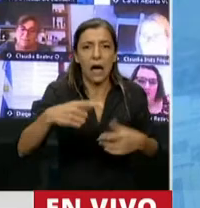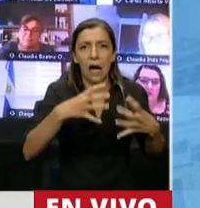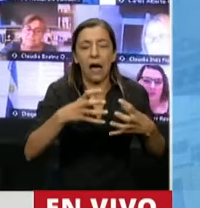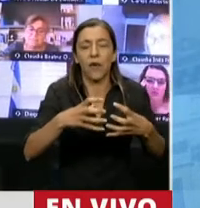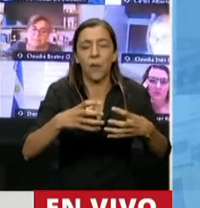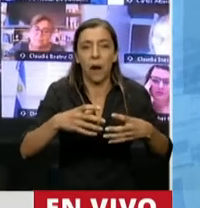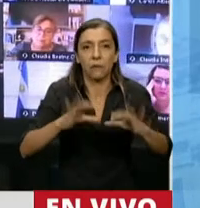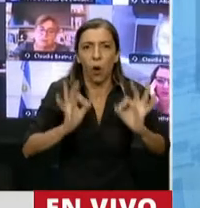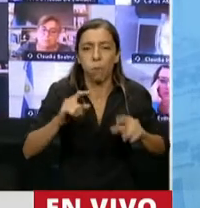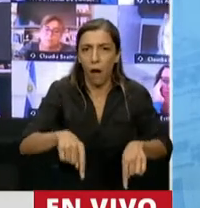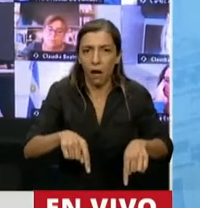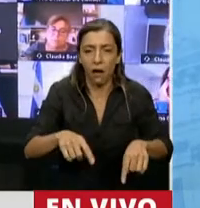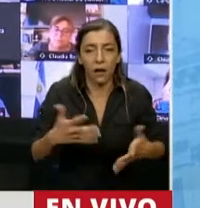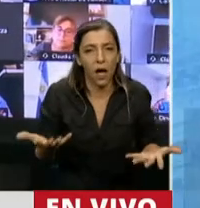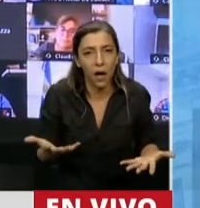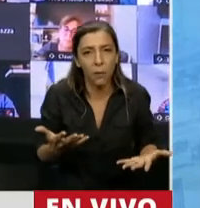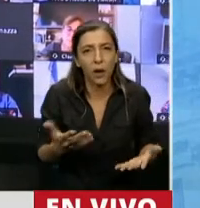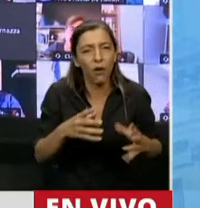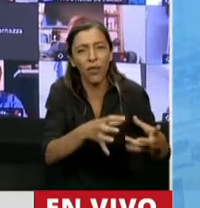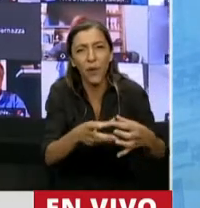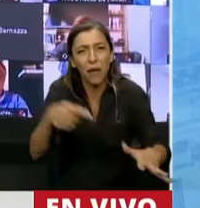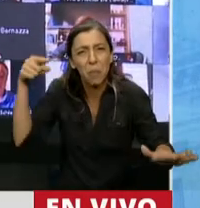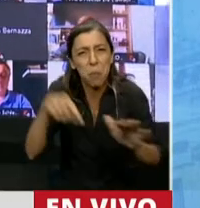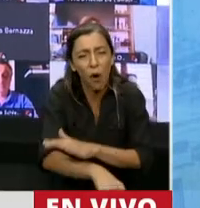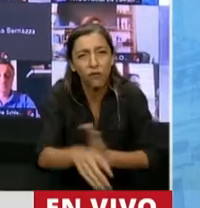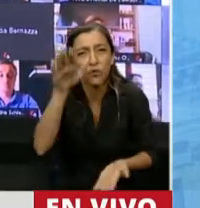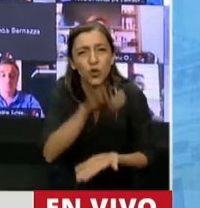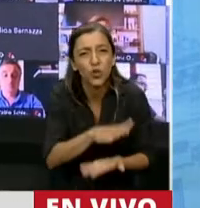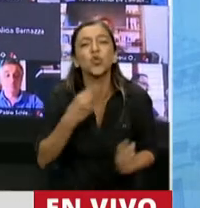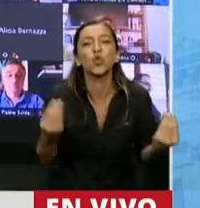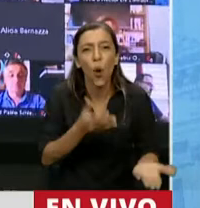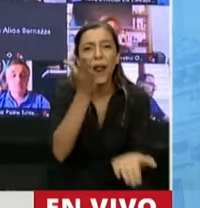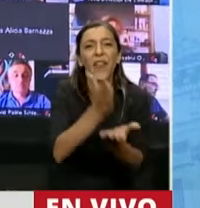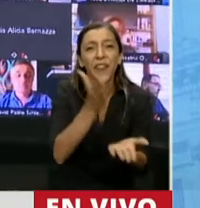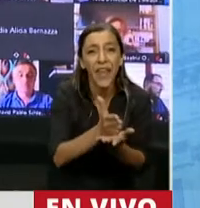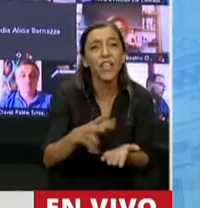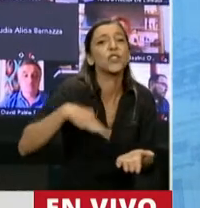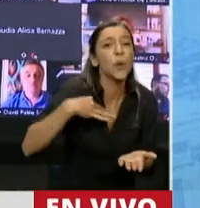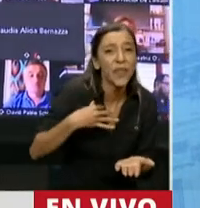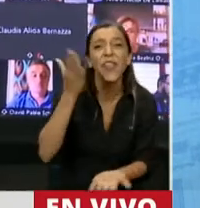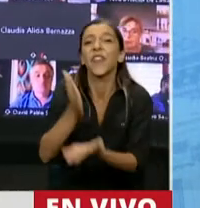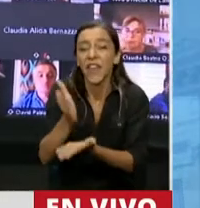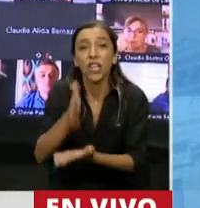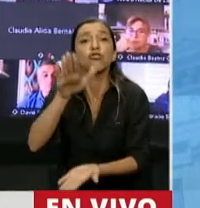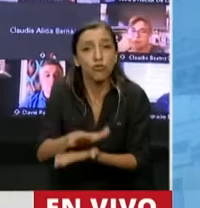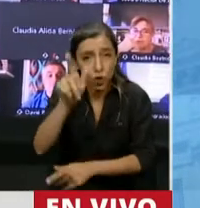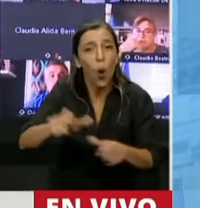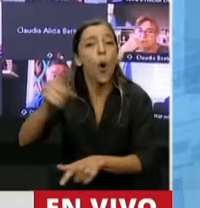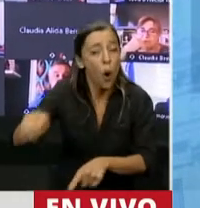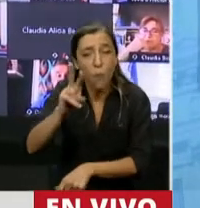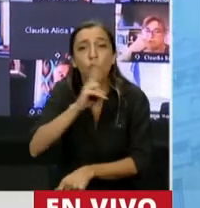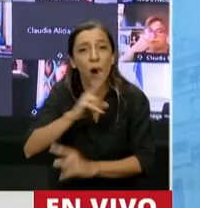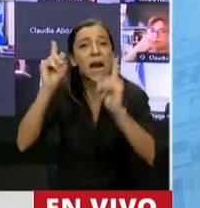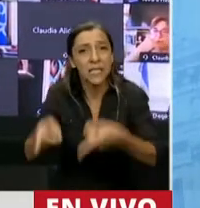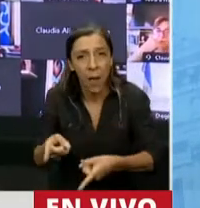derecho a la vida y el derecho a la libertad de las mujeres dos derechos que debemos abrazar como pueblo pero que no lo podemos